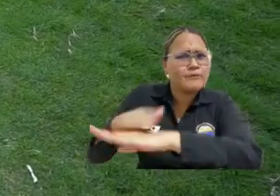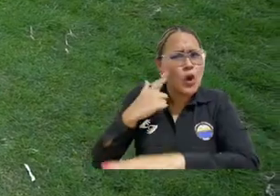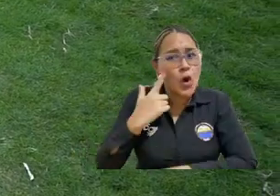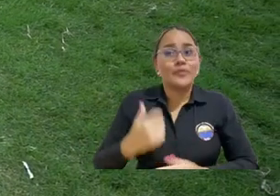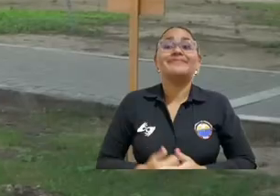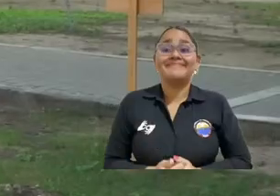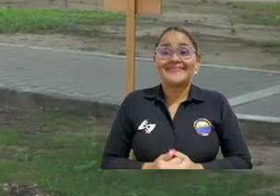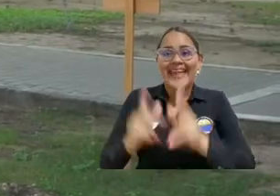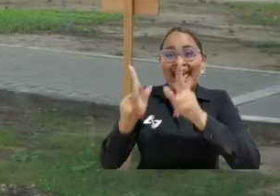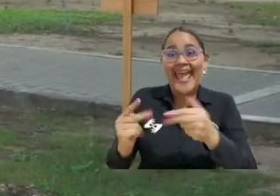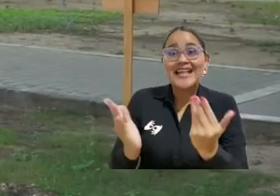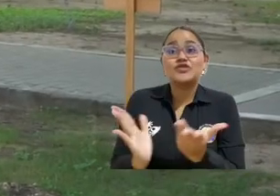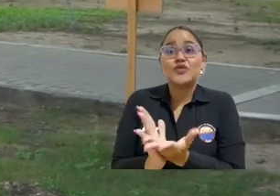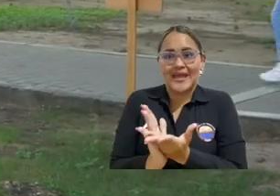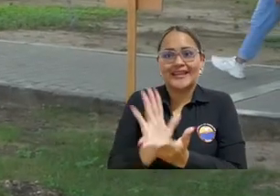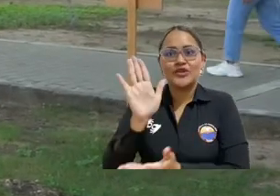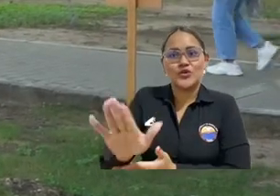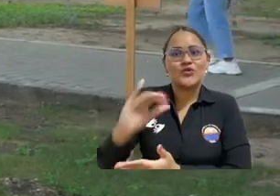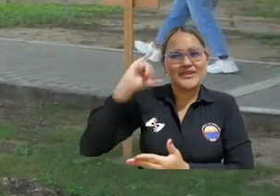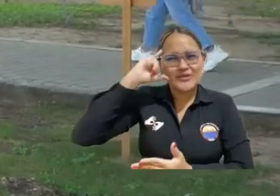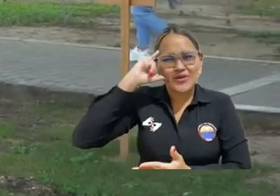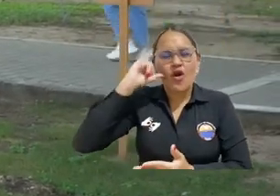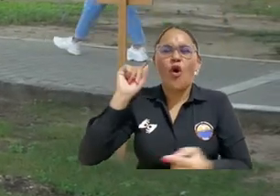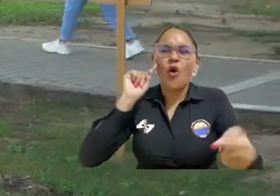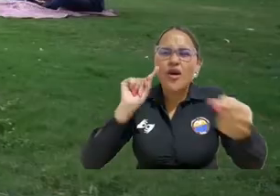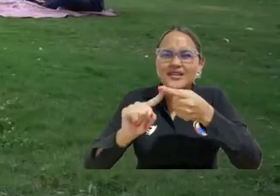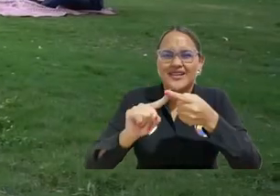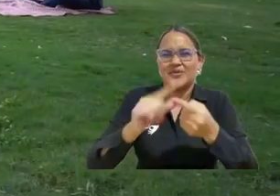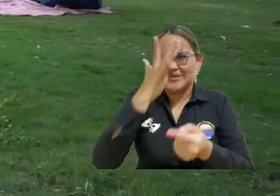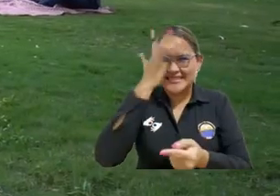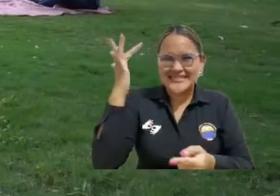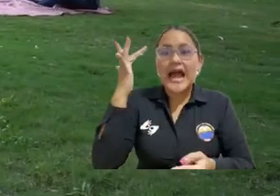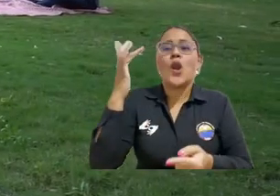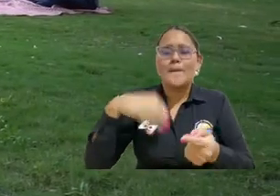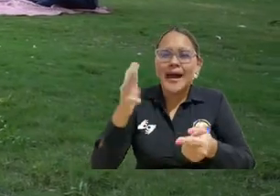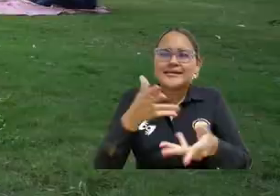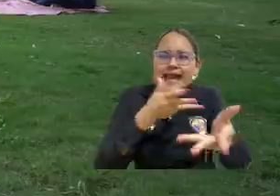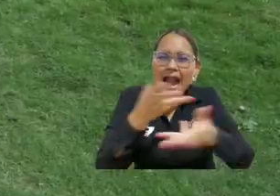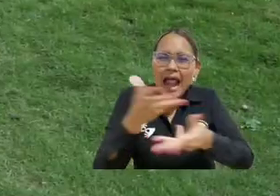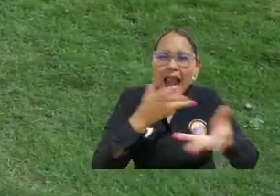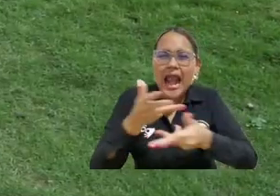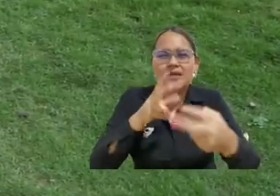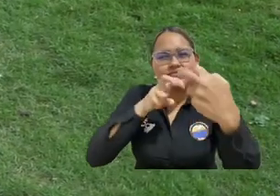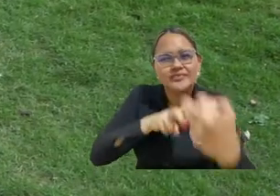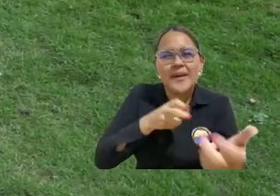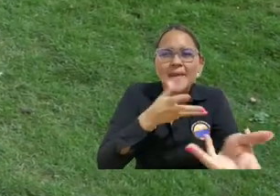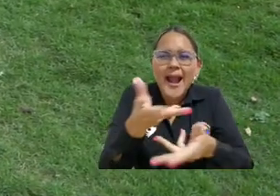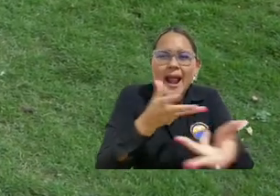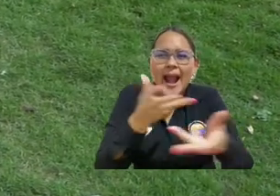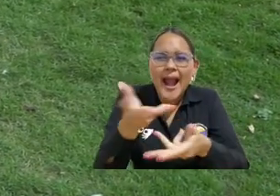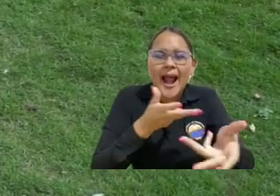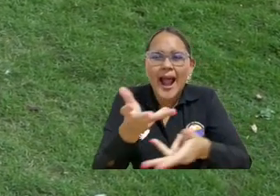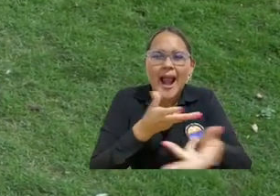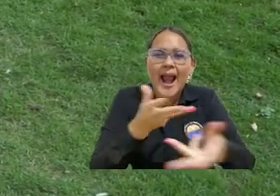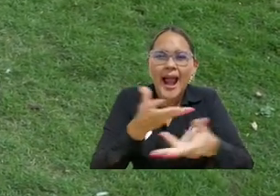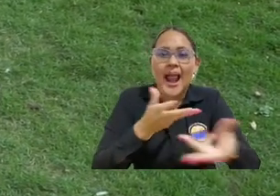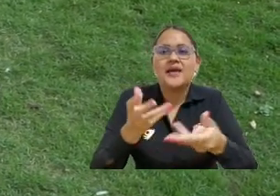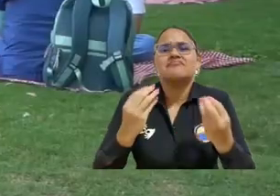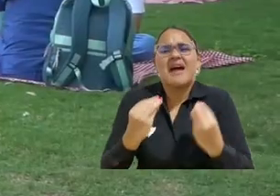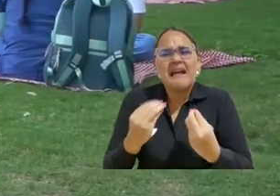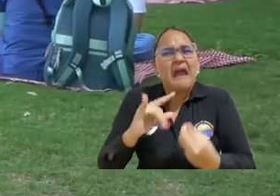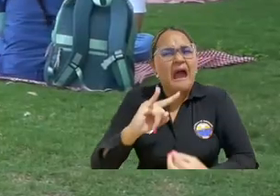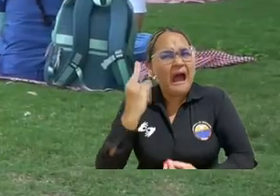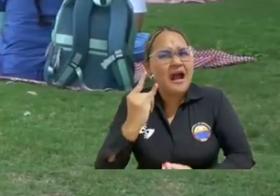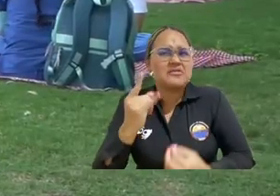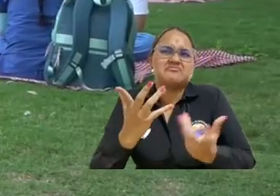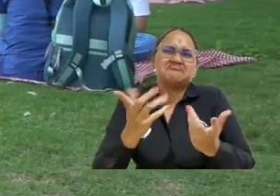Profesionales y estudiantes de psicología que cumplen el rol de facilitadores de salud mental han dispuesto espacios de escucha activa en las zonas verdes